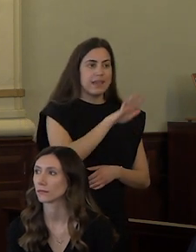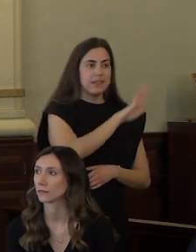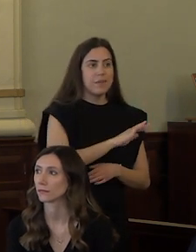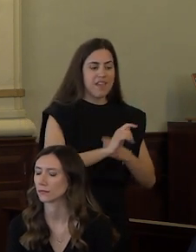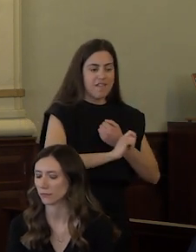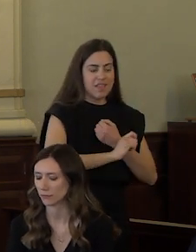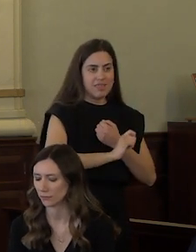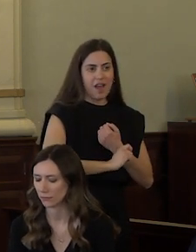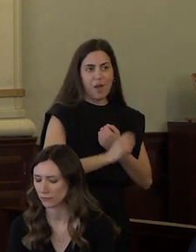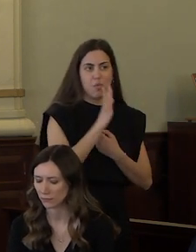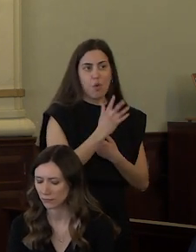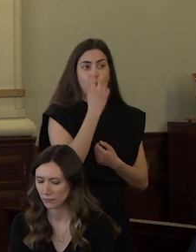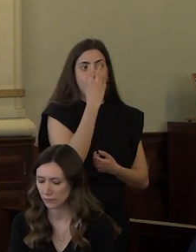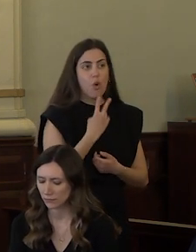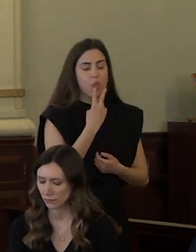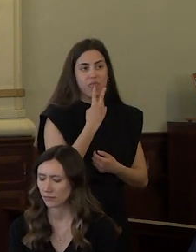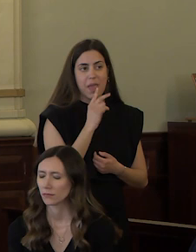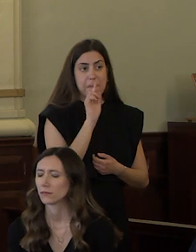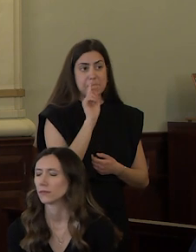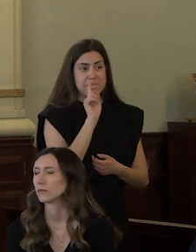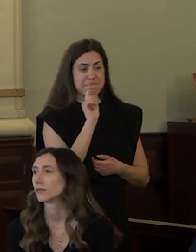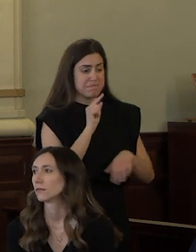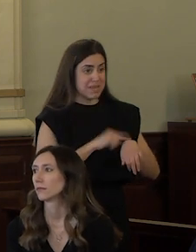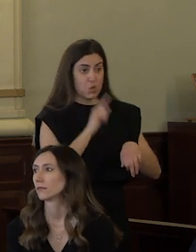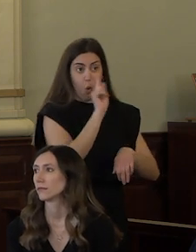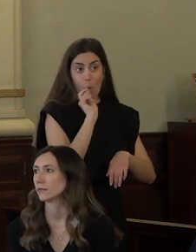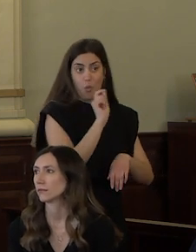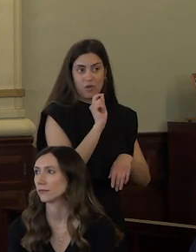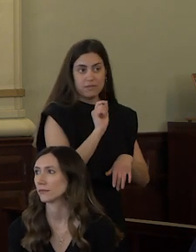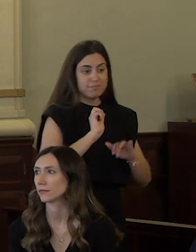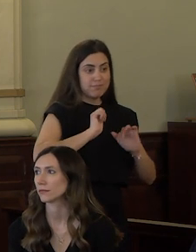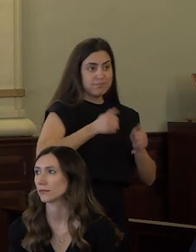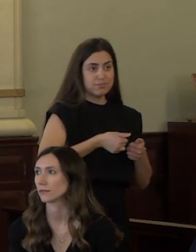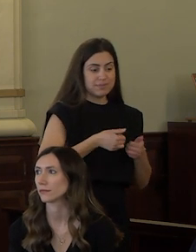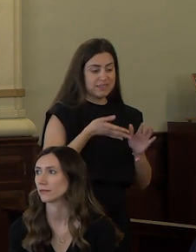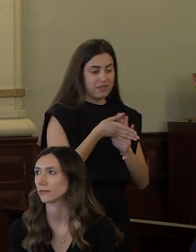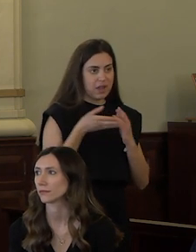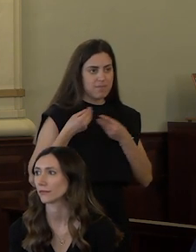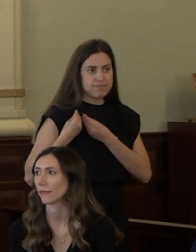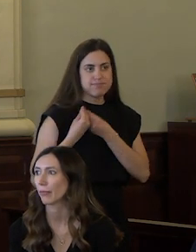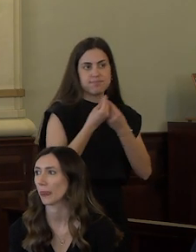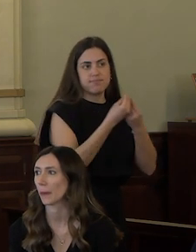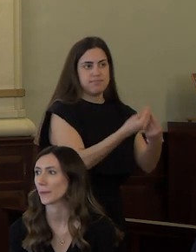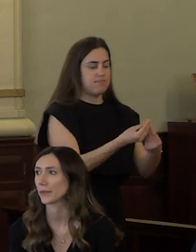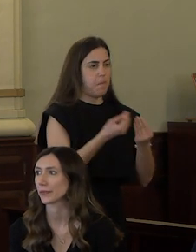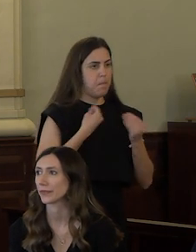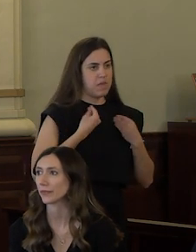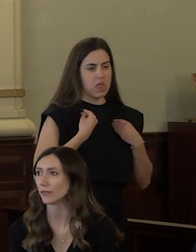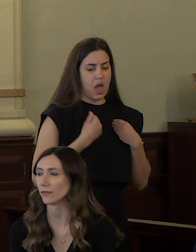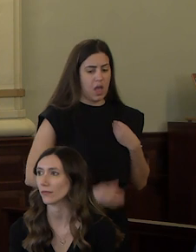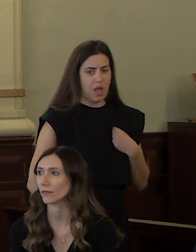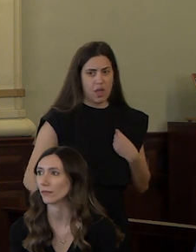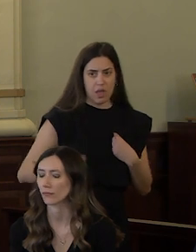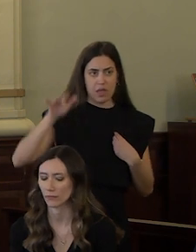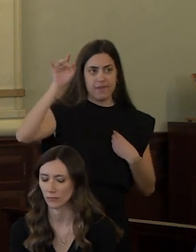uno asume la gestión de acompañar a lo largo de toda su vida a esa persona y